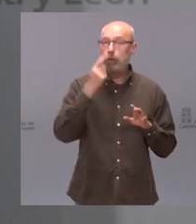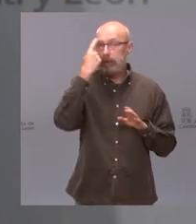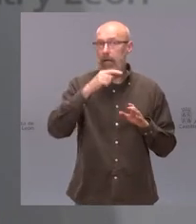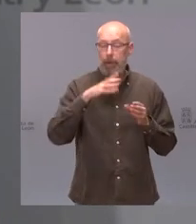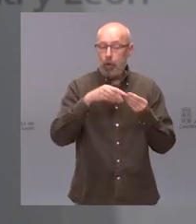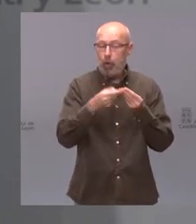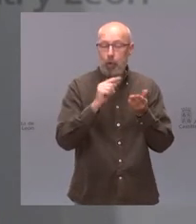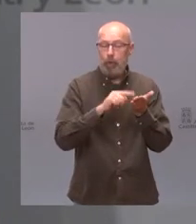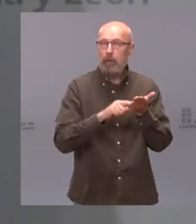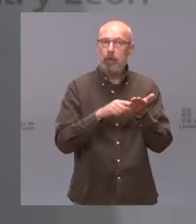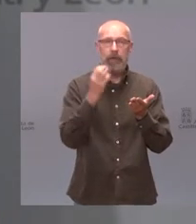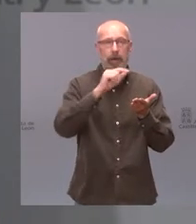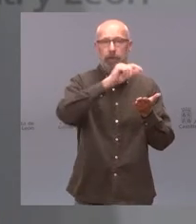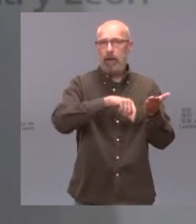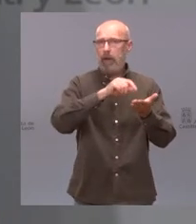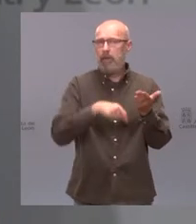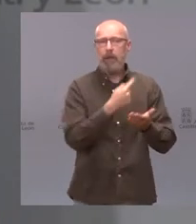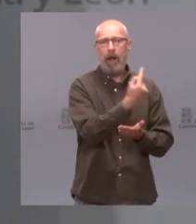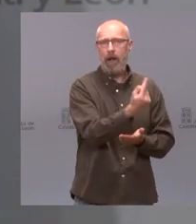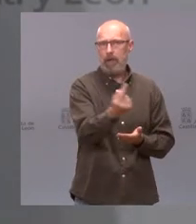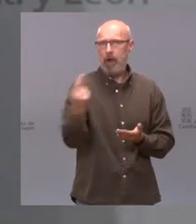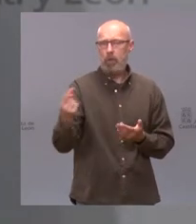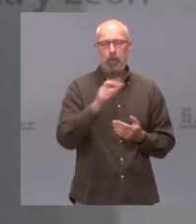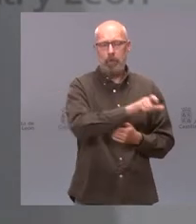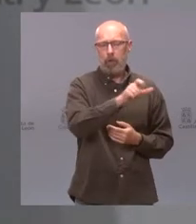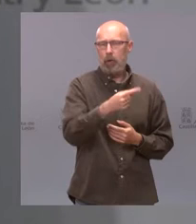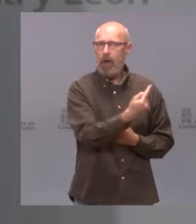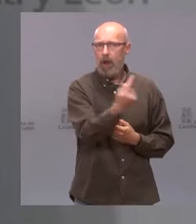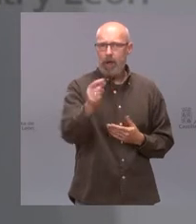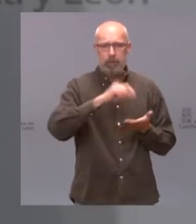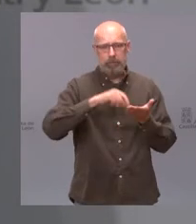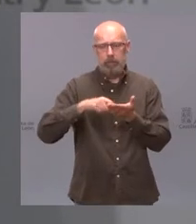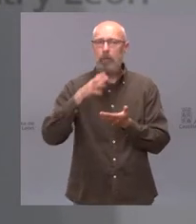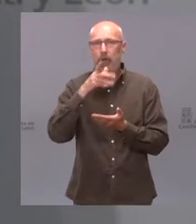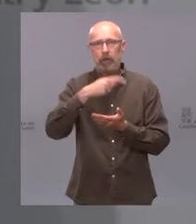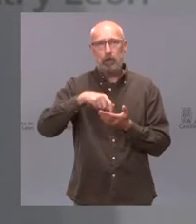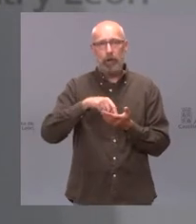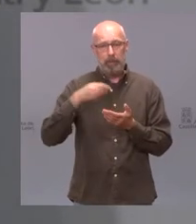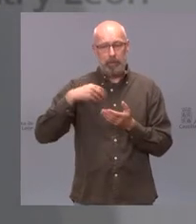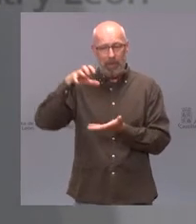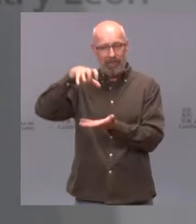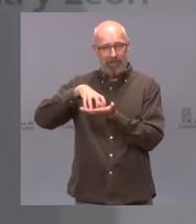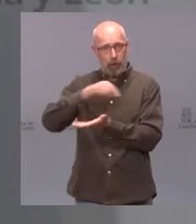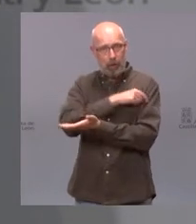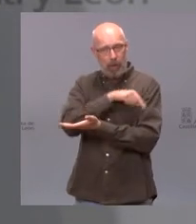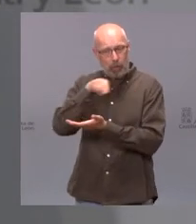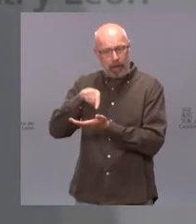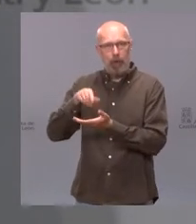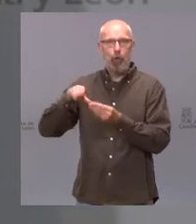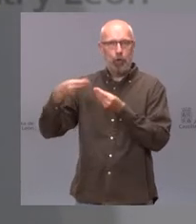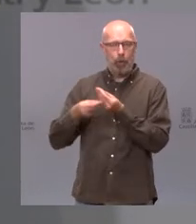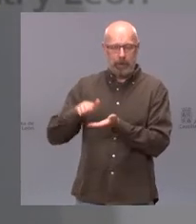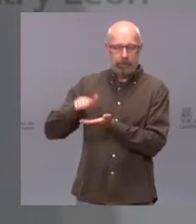firmarse uno a uno y por tanto tendremos que tener esos documentos a disposición en los puntos de vacunación. Tendremos que comunicarlos también